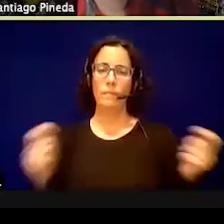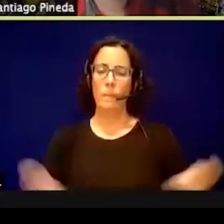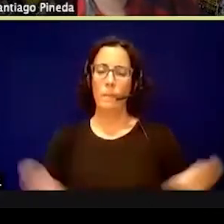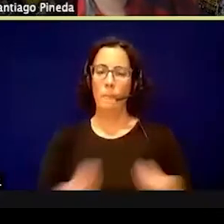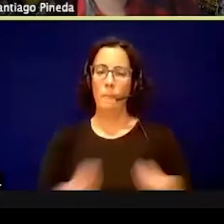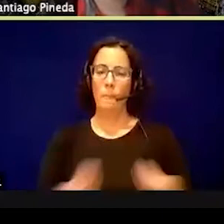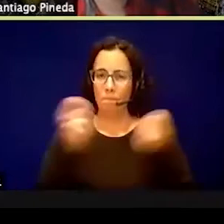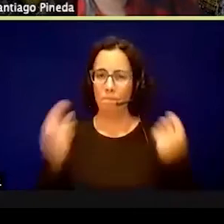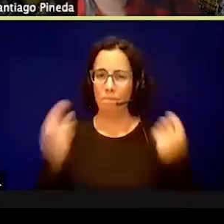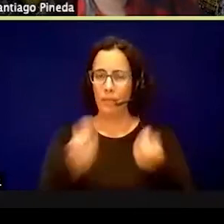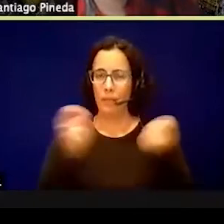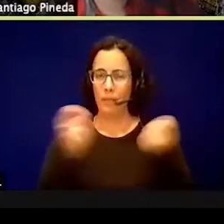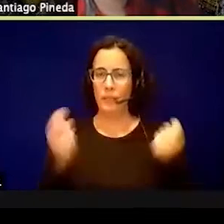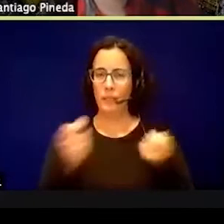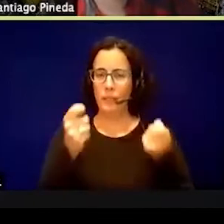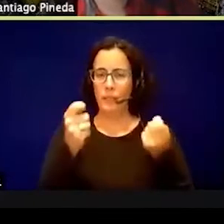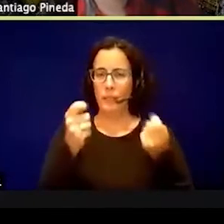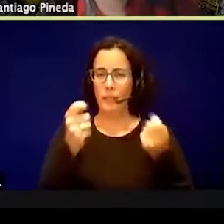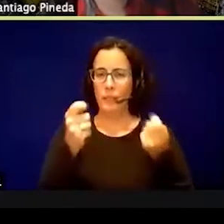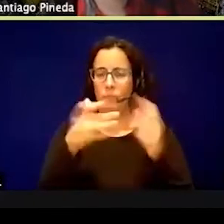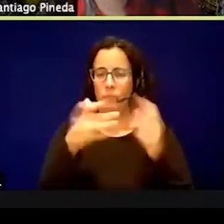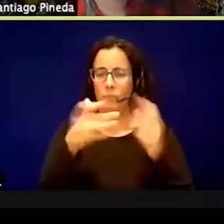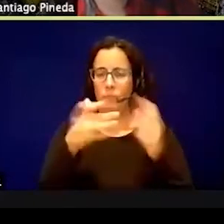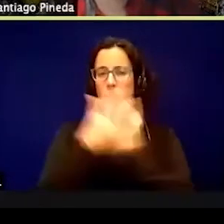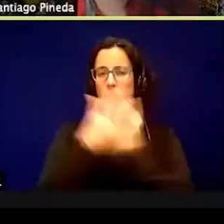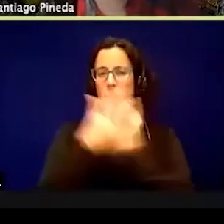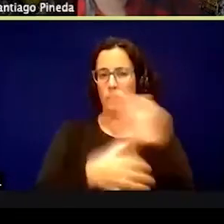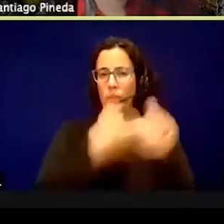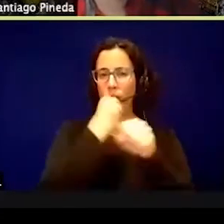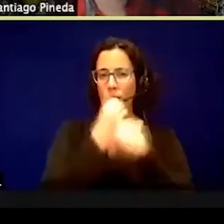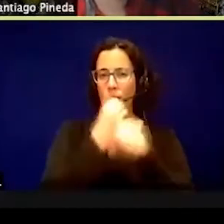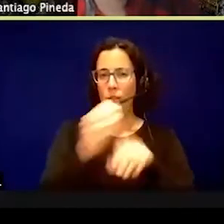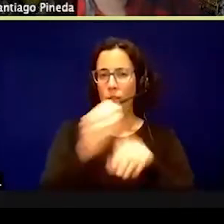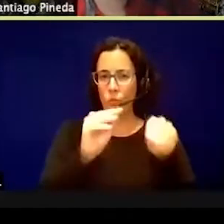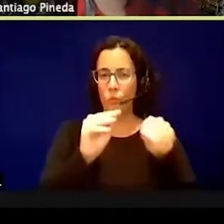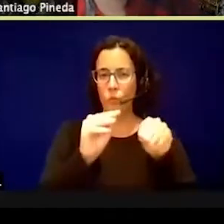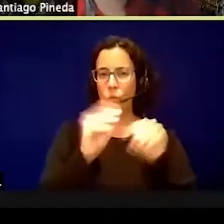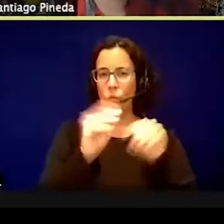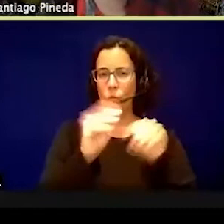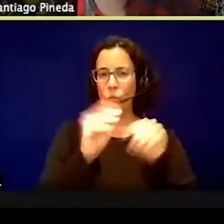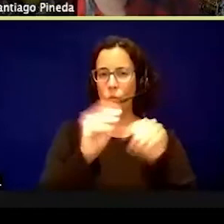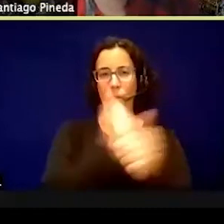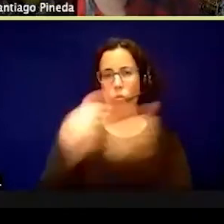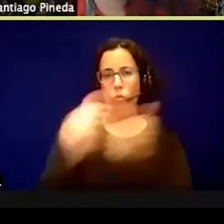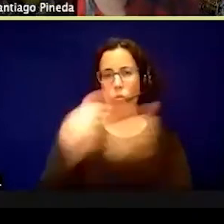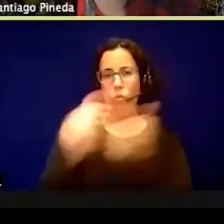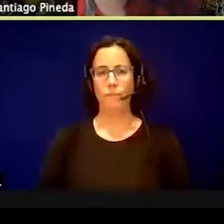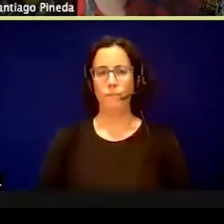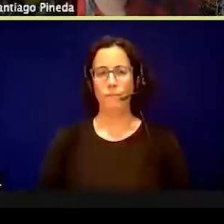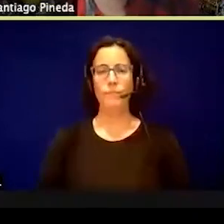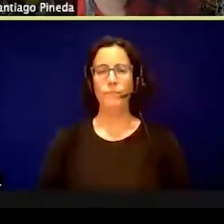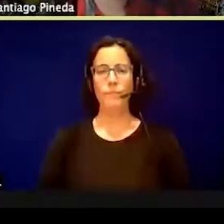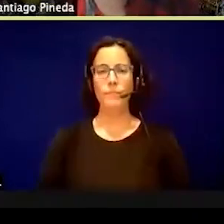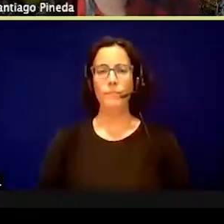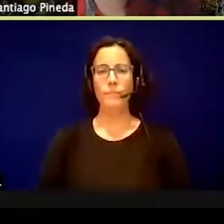to really promote this aspect in a much more concrete and I think with more passion.